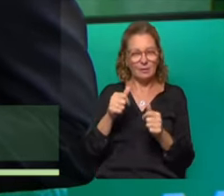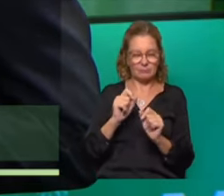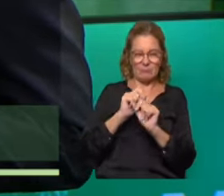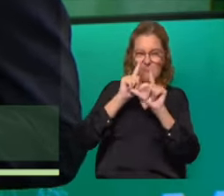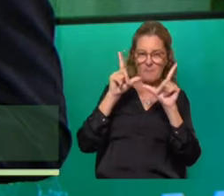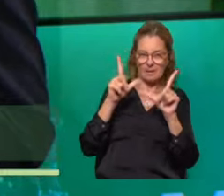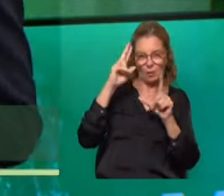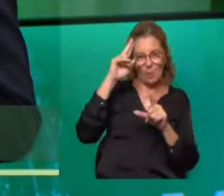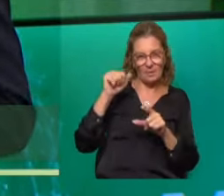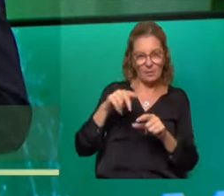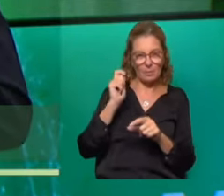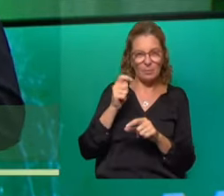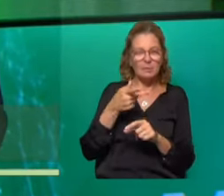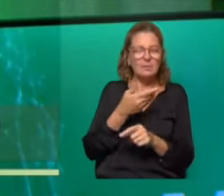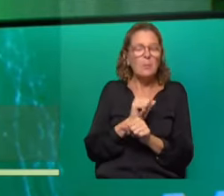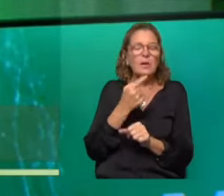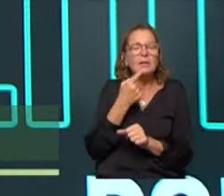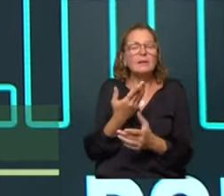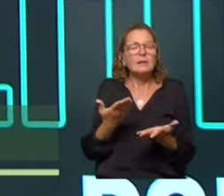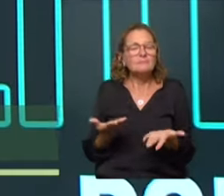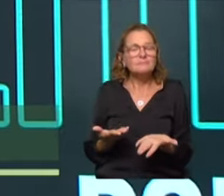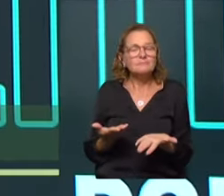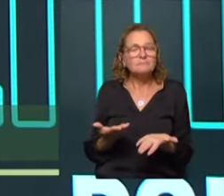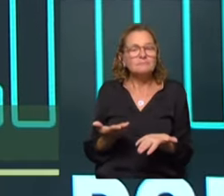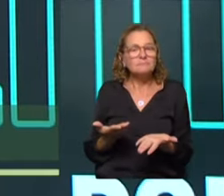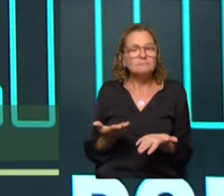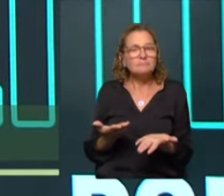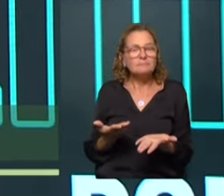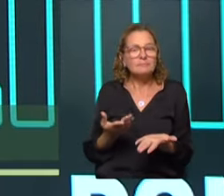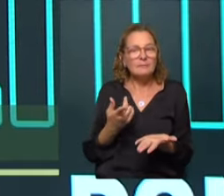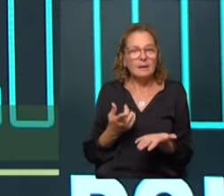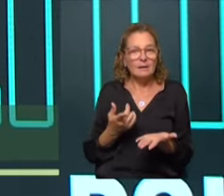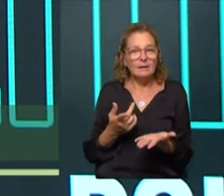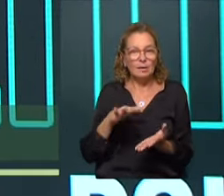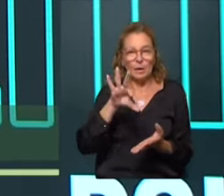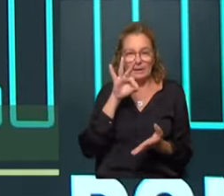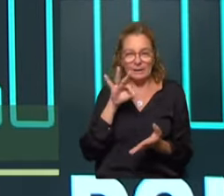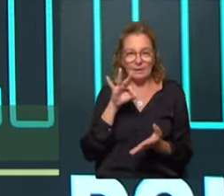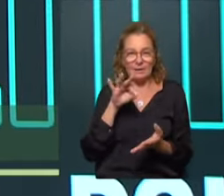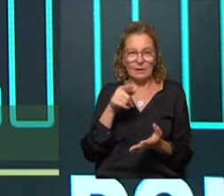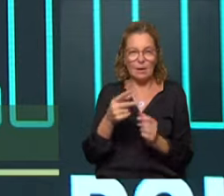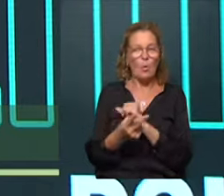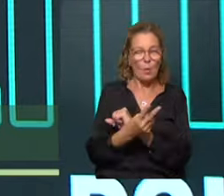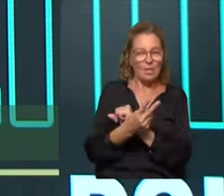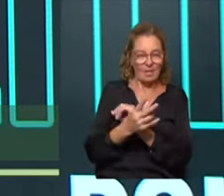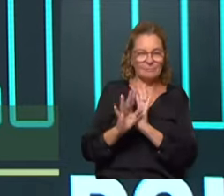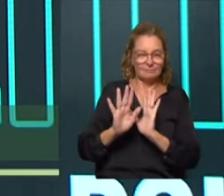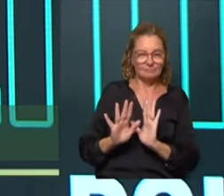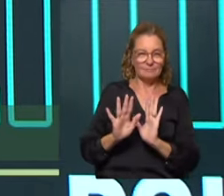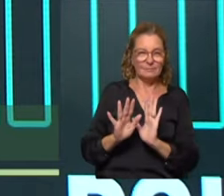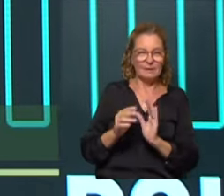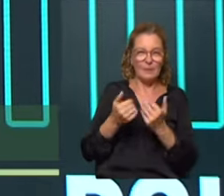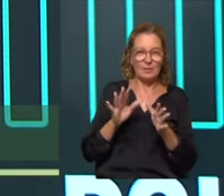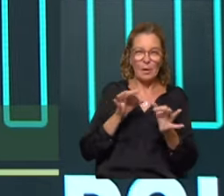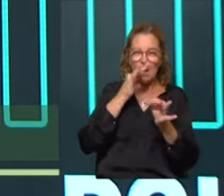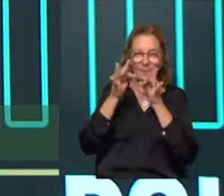la opinión pública? ¿Qué lectura se puede hacer en ese sentido? Bueno, es el formato elegido y que él defiende, incluso arrancó